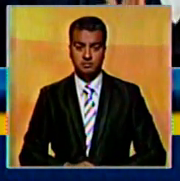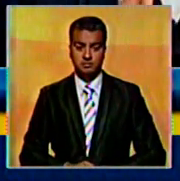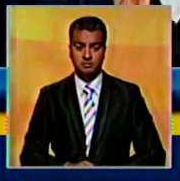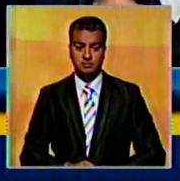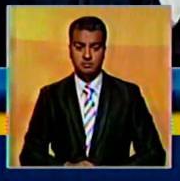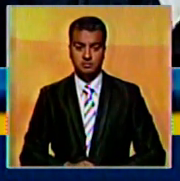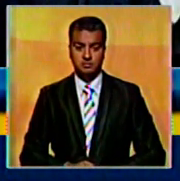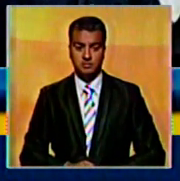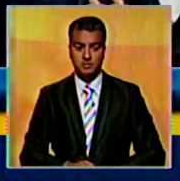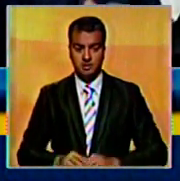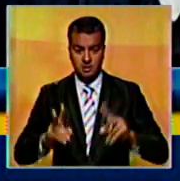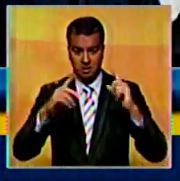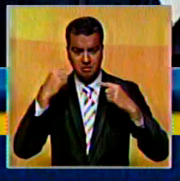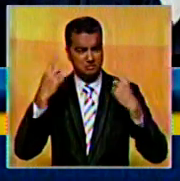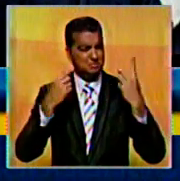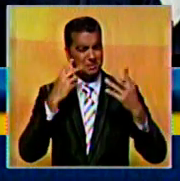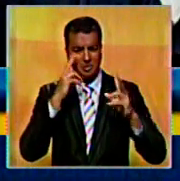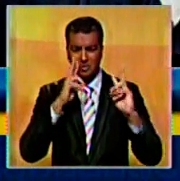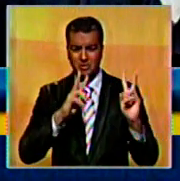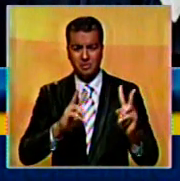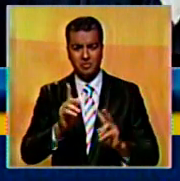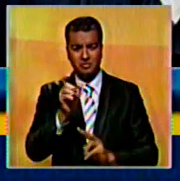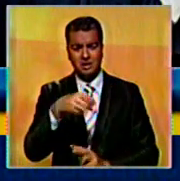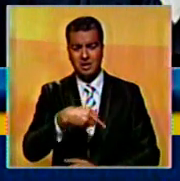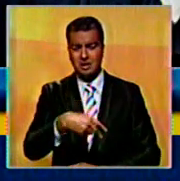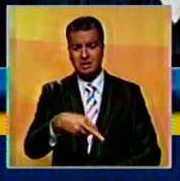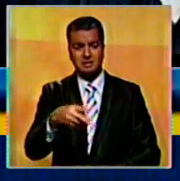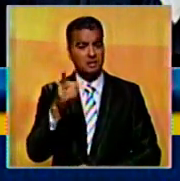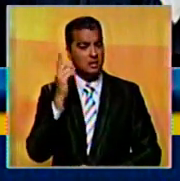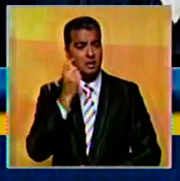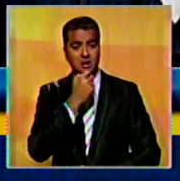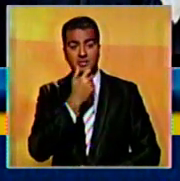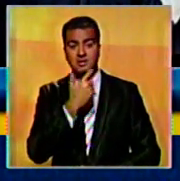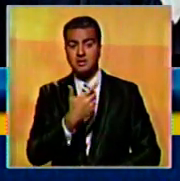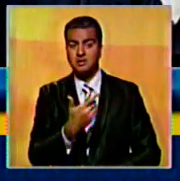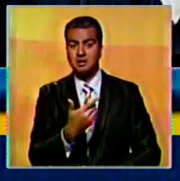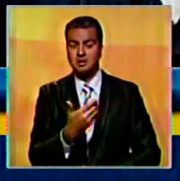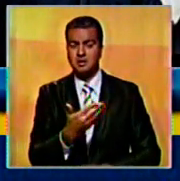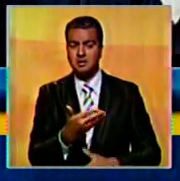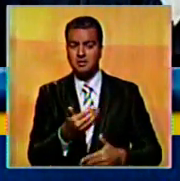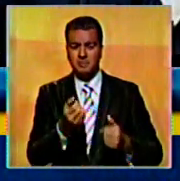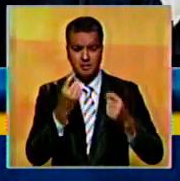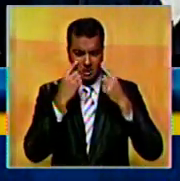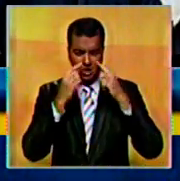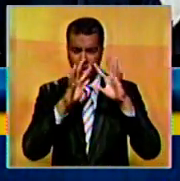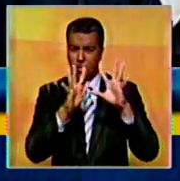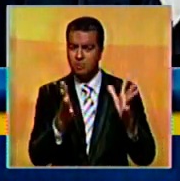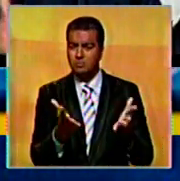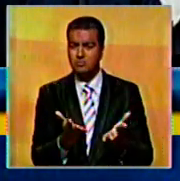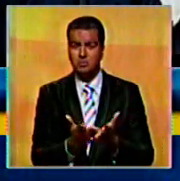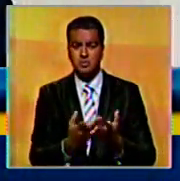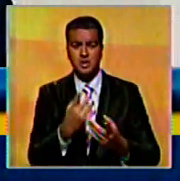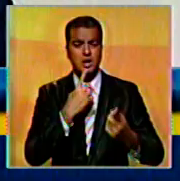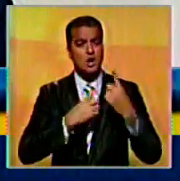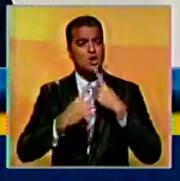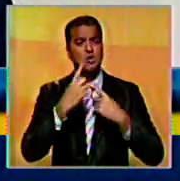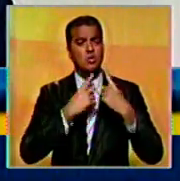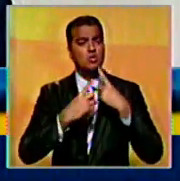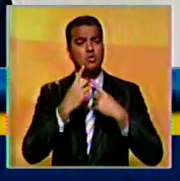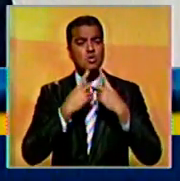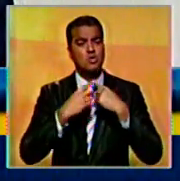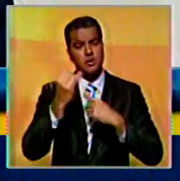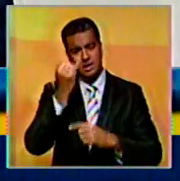se va al limbo. Se va al limbo cuando ve a la secretaria, la belleza, y se va a un mundo donde los colores y tal,